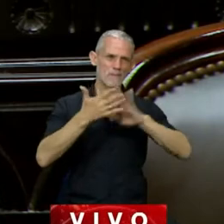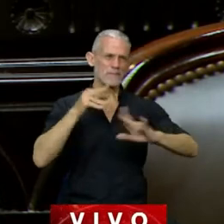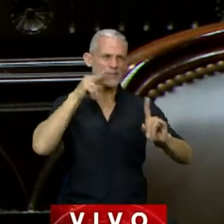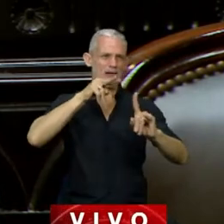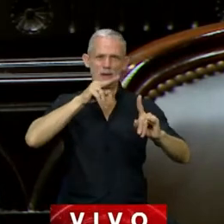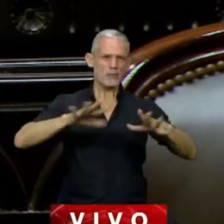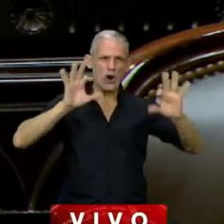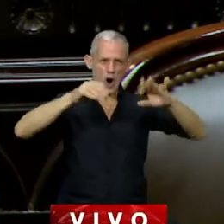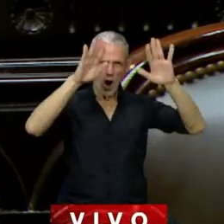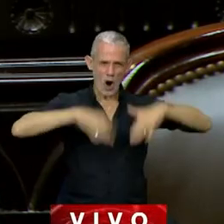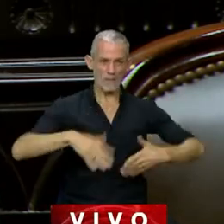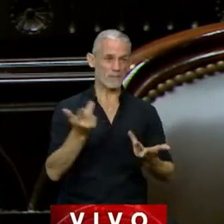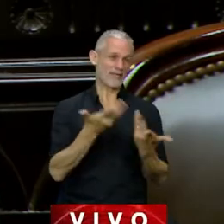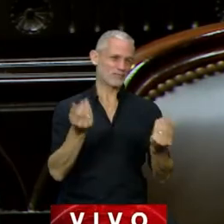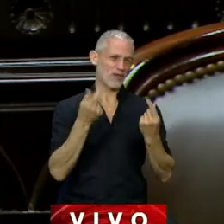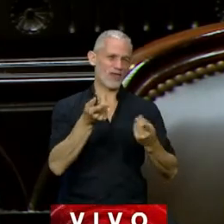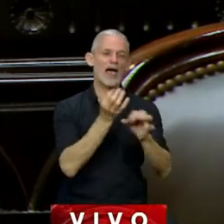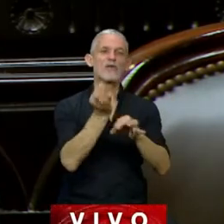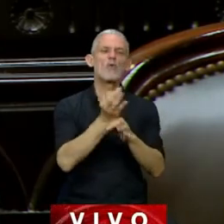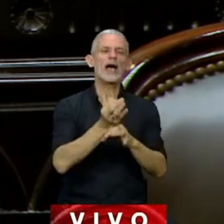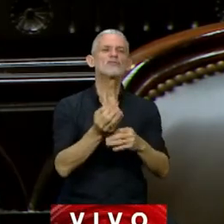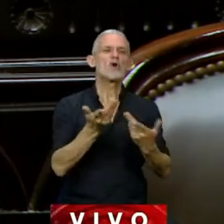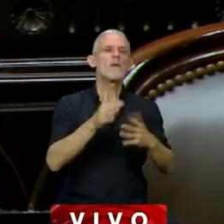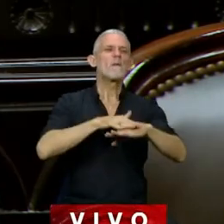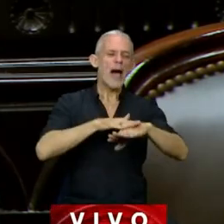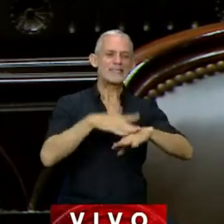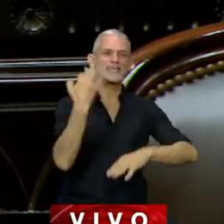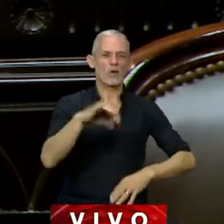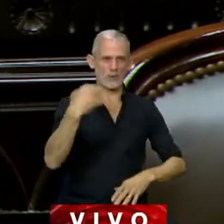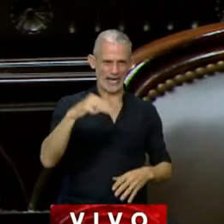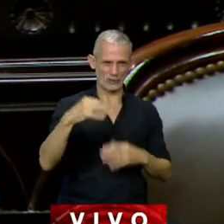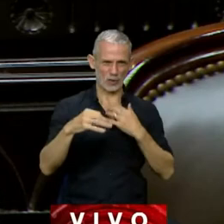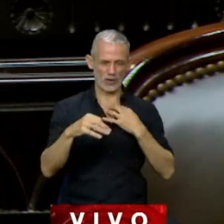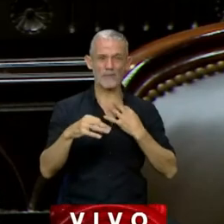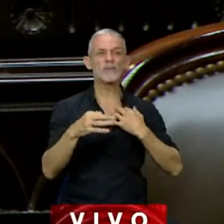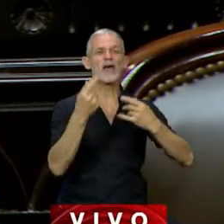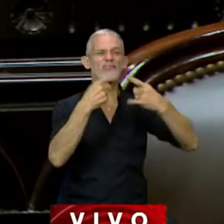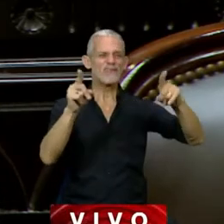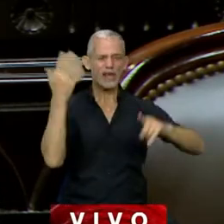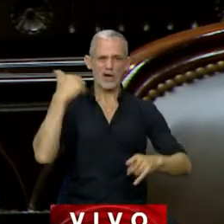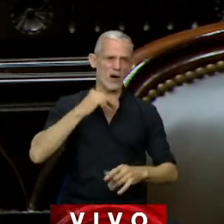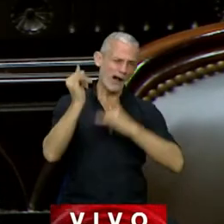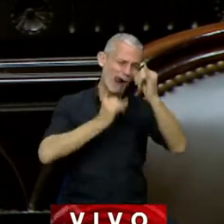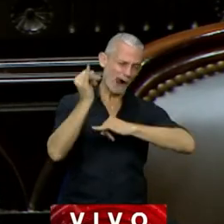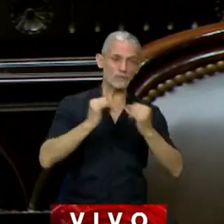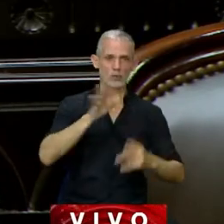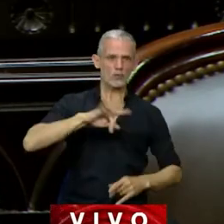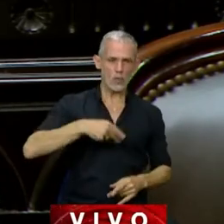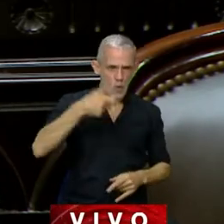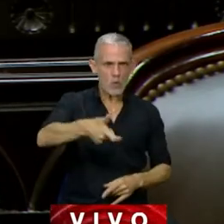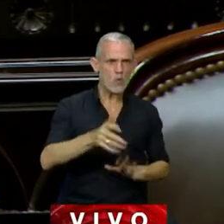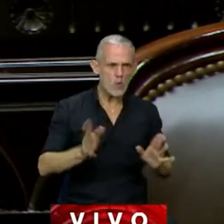por eso también reforzamos la educación básica obligatoria, porque a diferencia de lo que se hizo acá, estamos